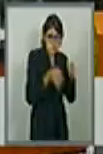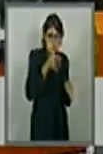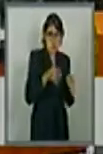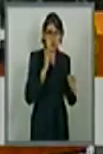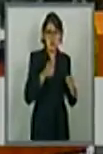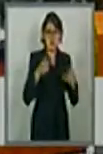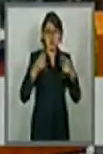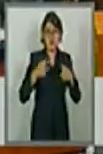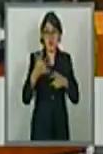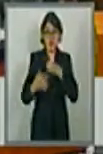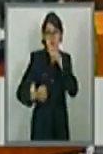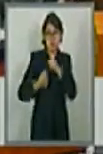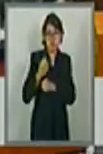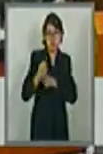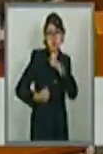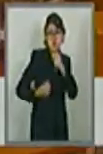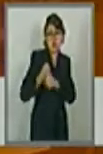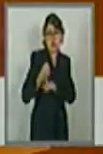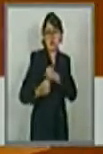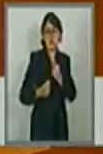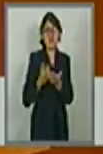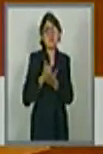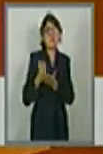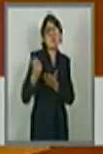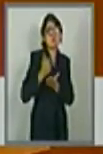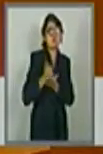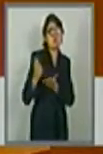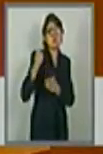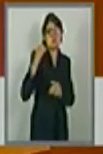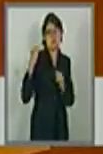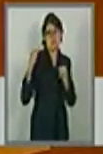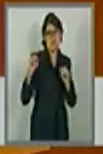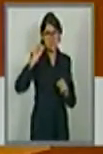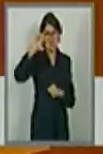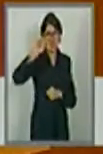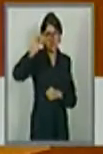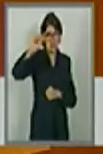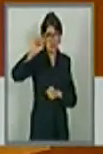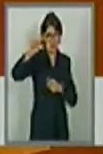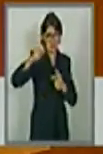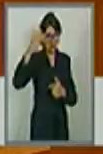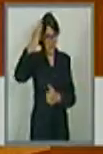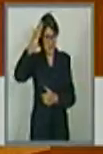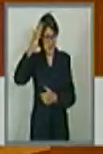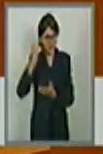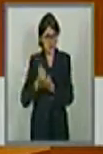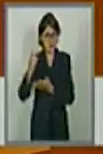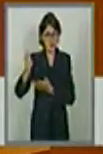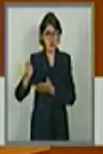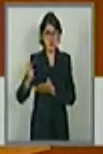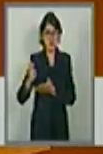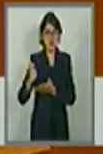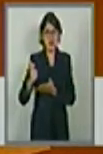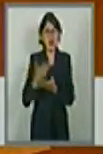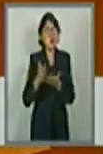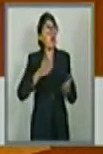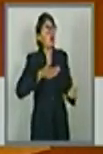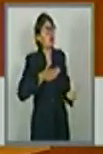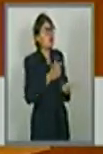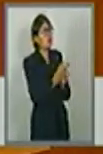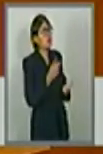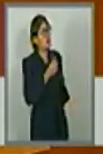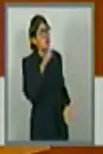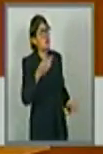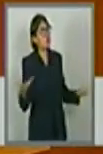sus aportaciones a la dirigencia del Sindicato Nacional de Trabajadores Mineros accedan a recursos que por derecho